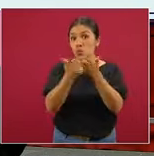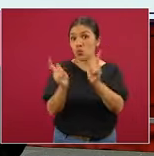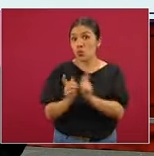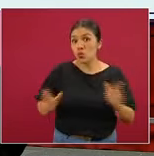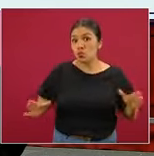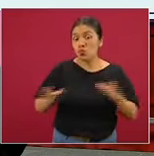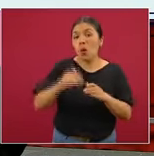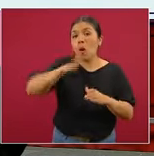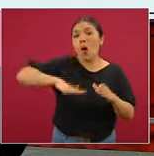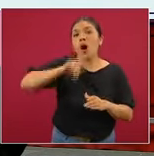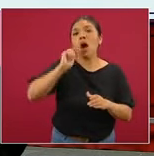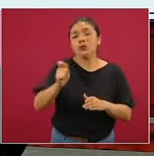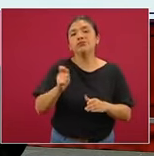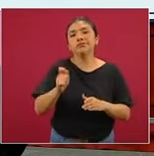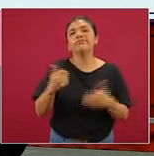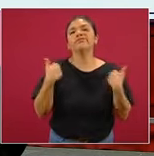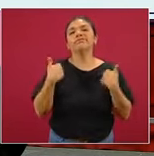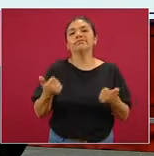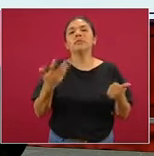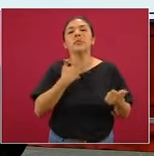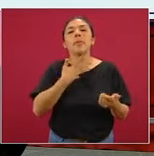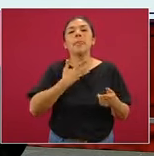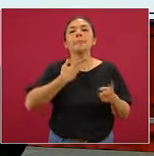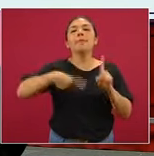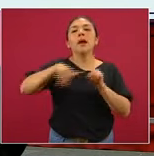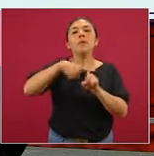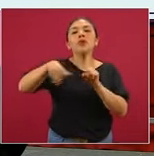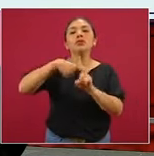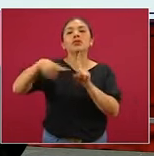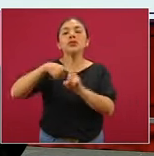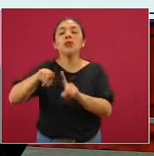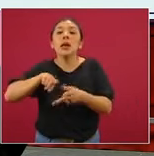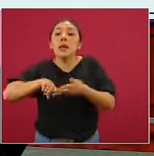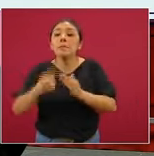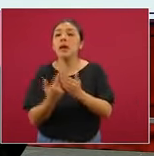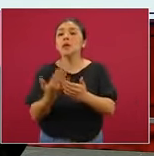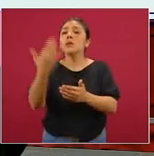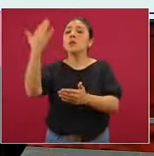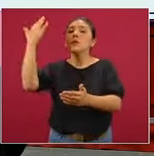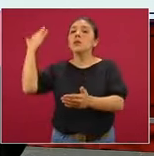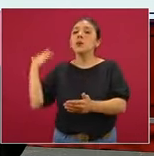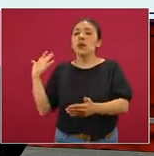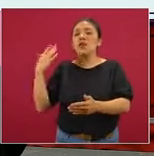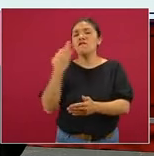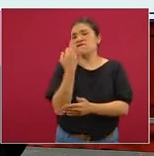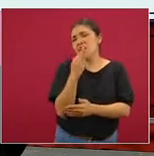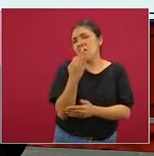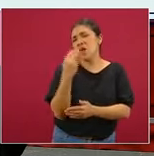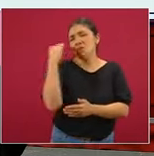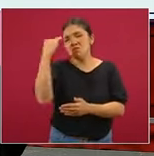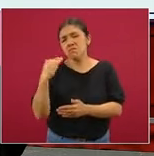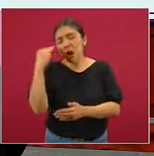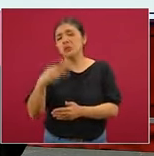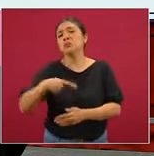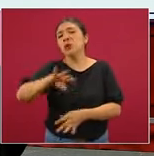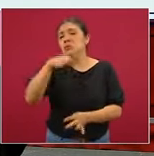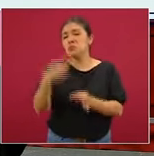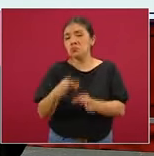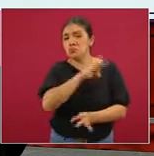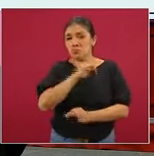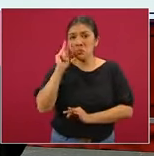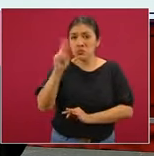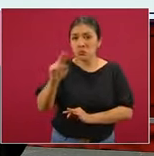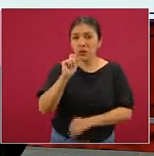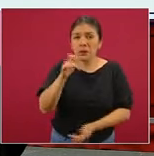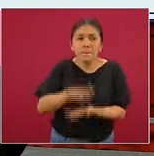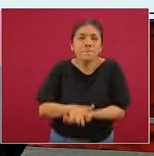aplica prácticamente y nos da casos confirmados desde un inicio de la epidemia, pero efectivamente podemos ver que la